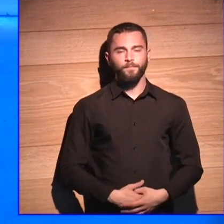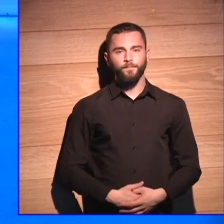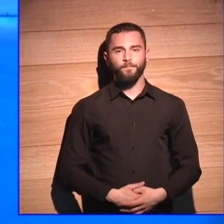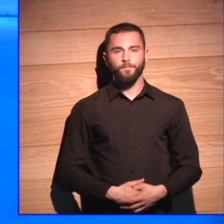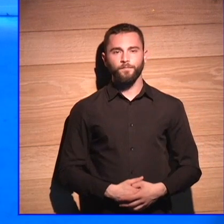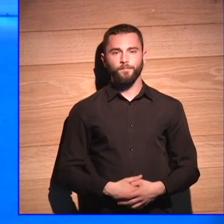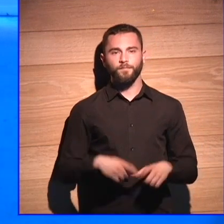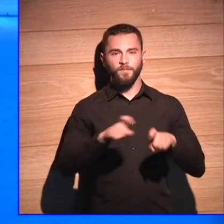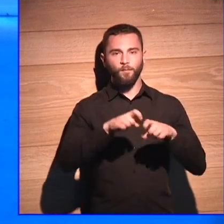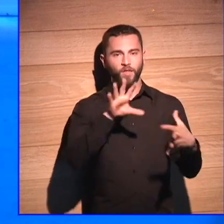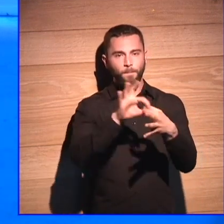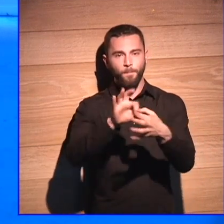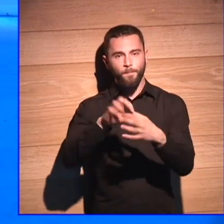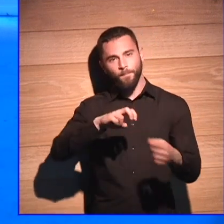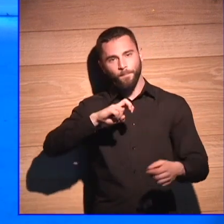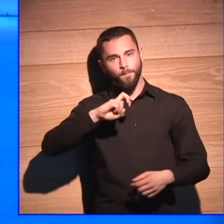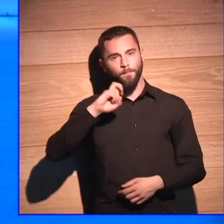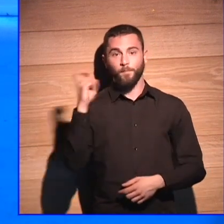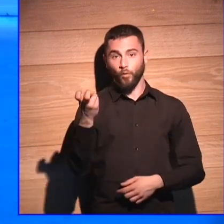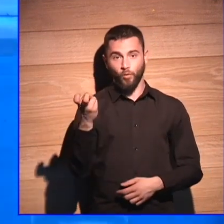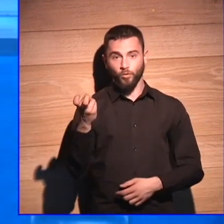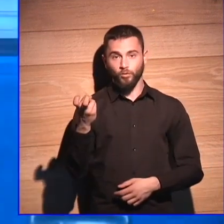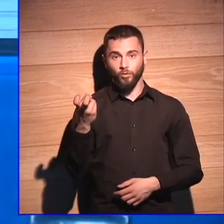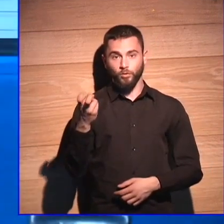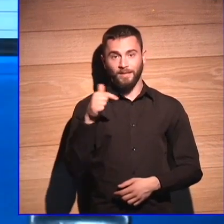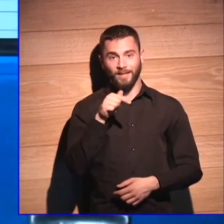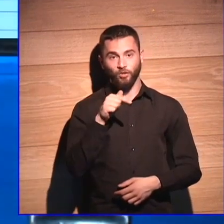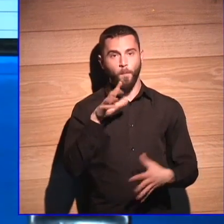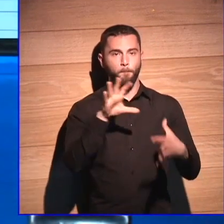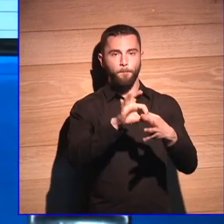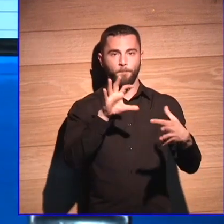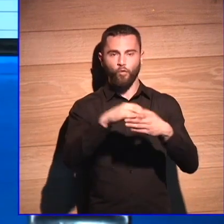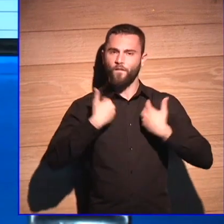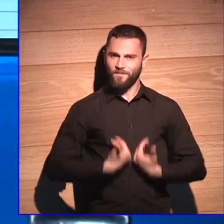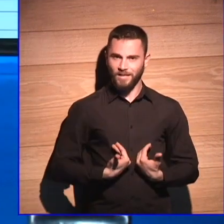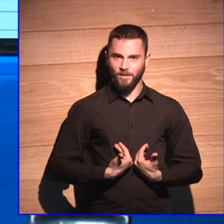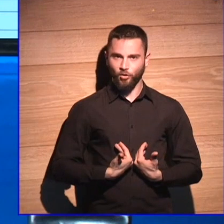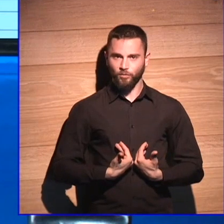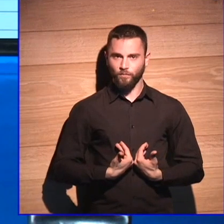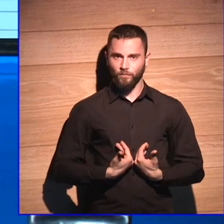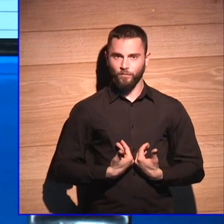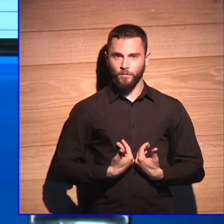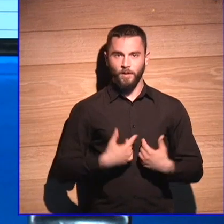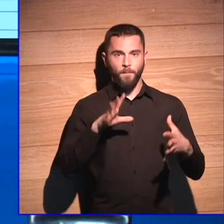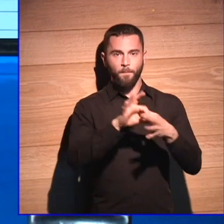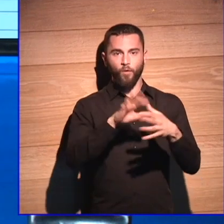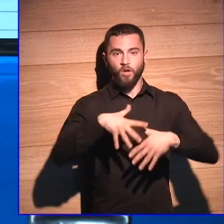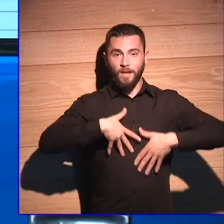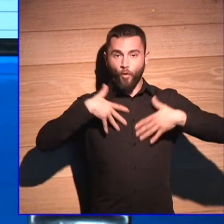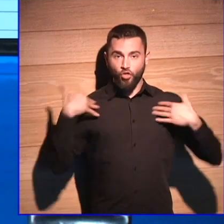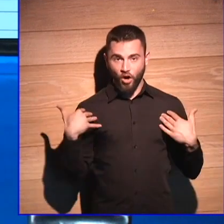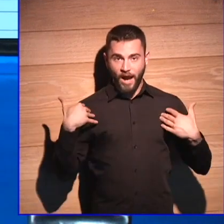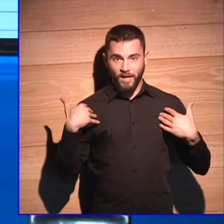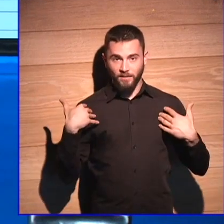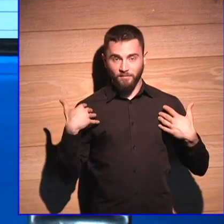Otro tipo de vínculos que se establece, estos serán vínculos físicos, digamos. Hay los vínculos emocionales,